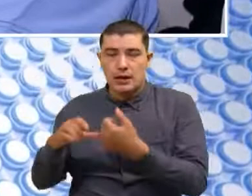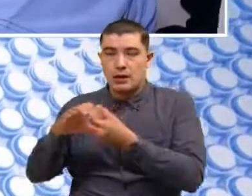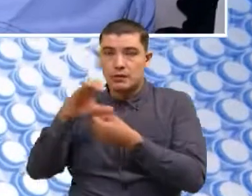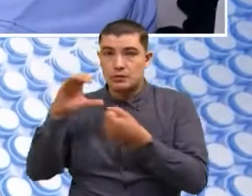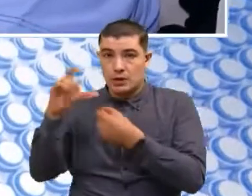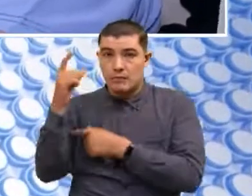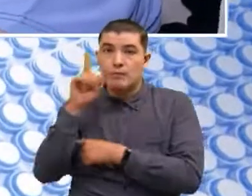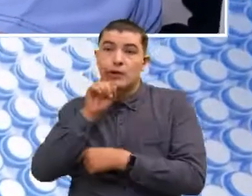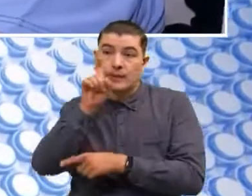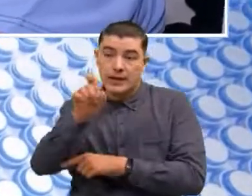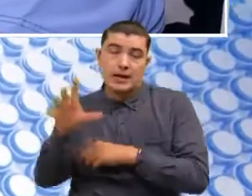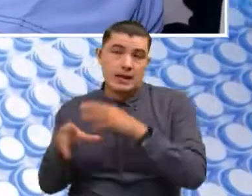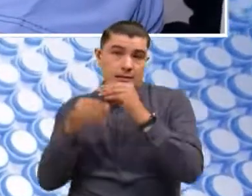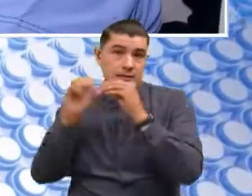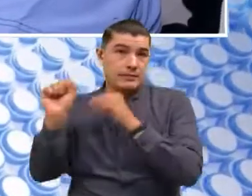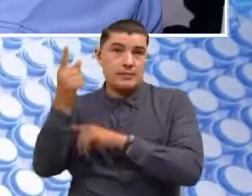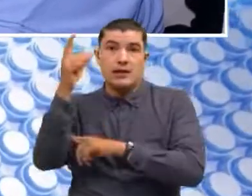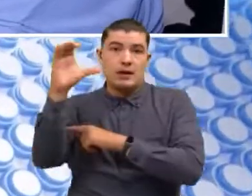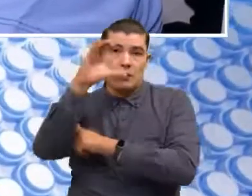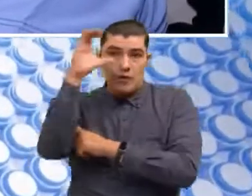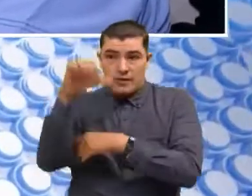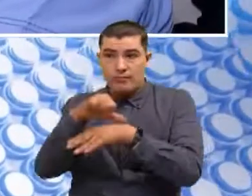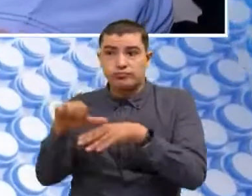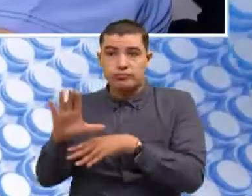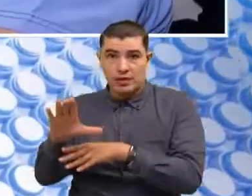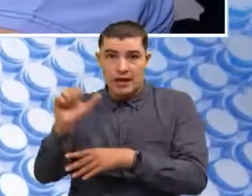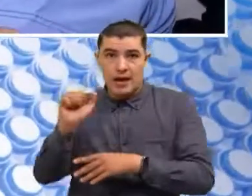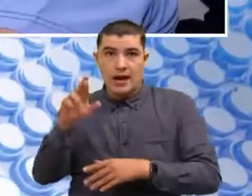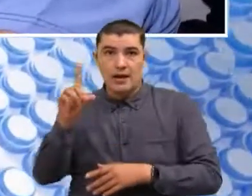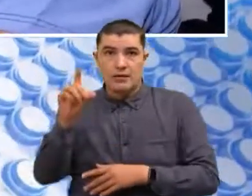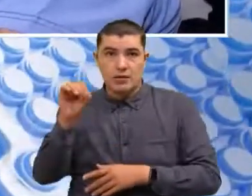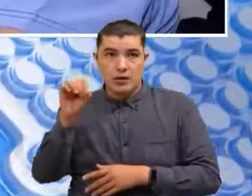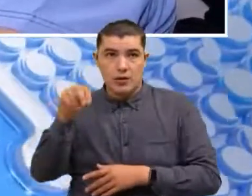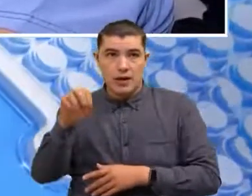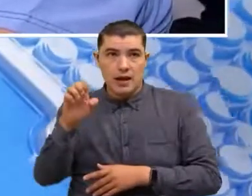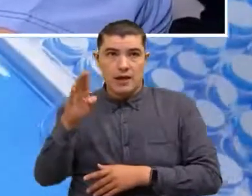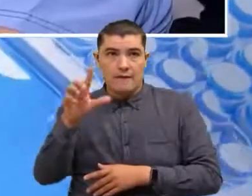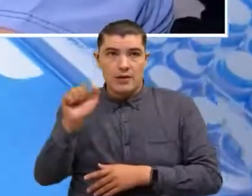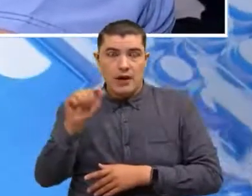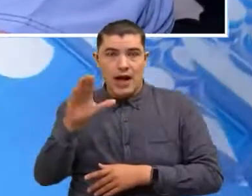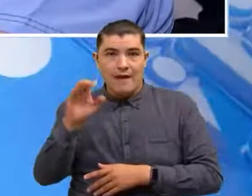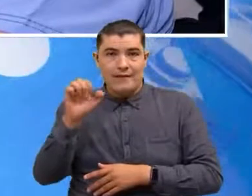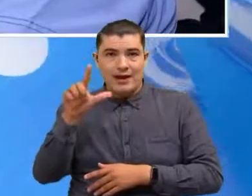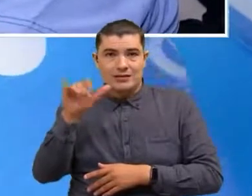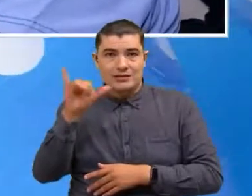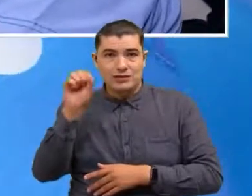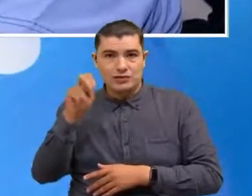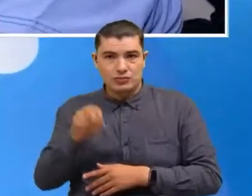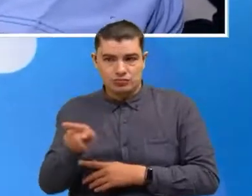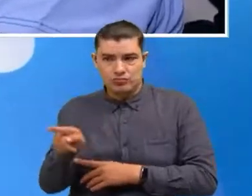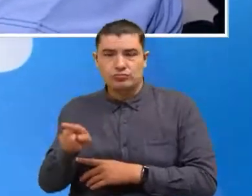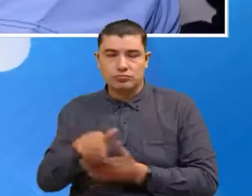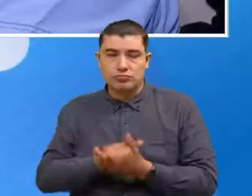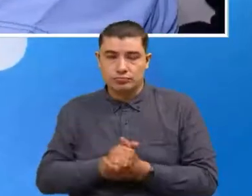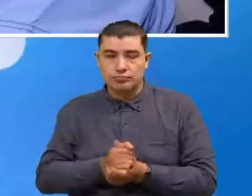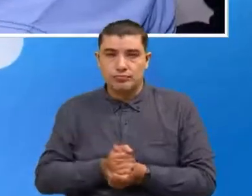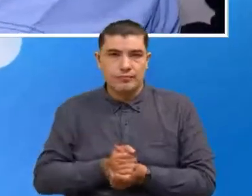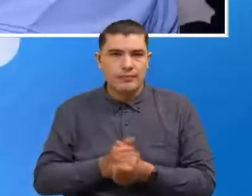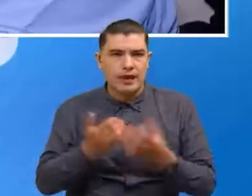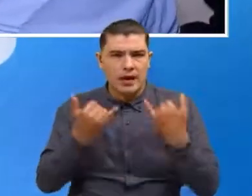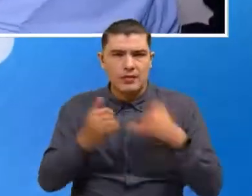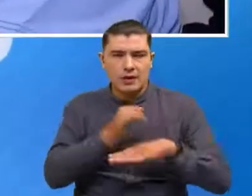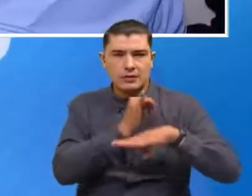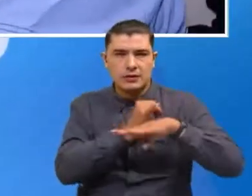país de cardioneuroablación. Contamos con toda la institución, todo el apoyo del Instituto del Corazón de Bucaramanga. Vamos a ser